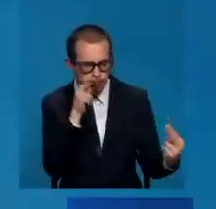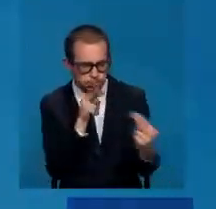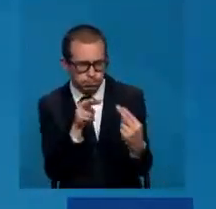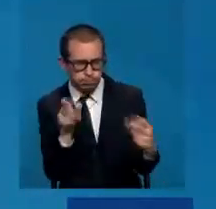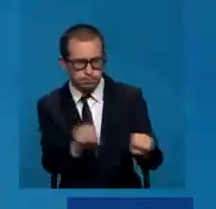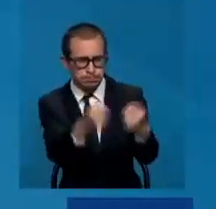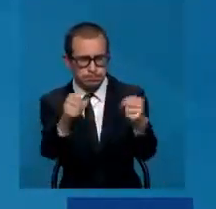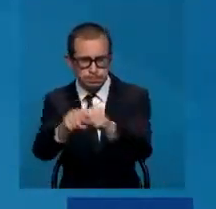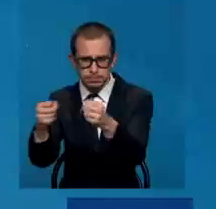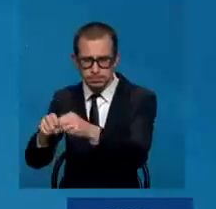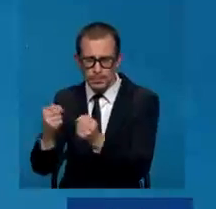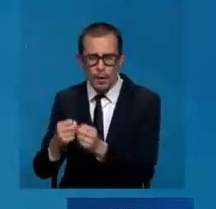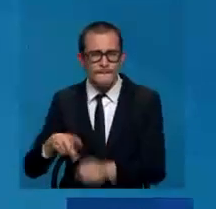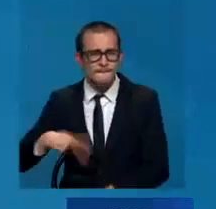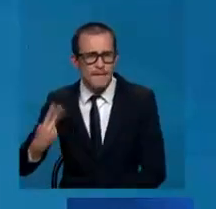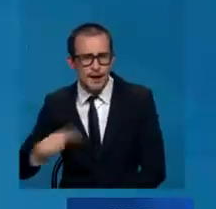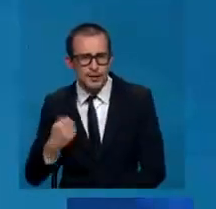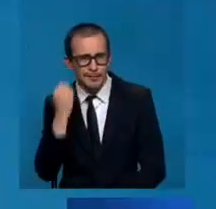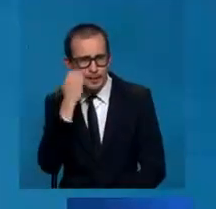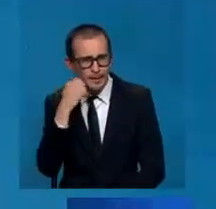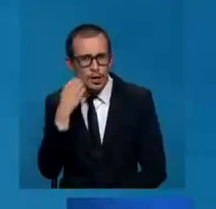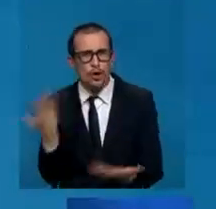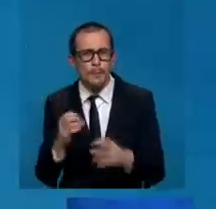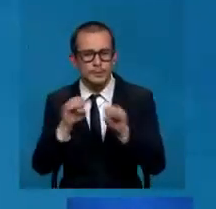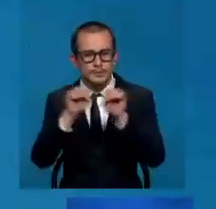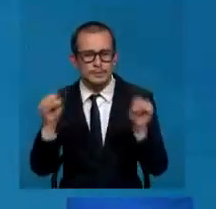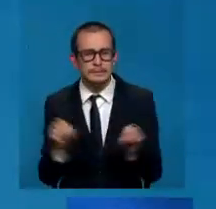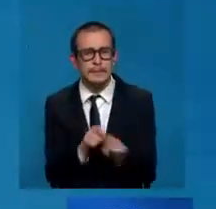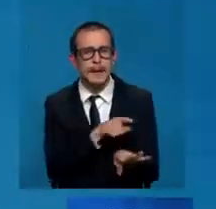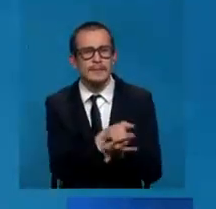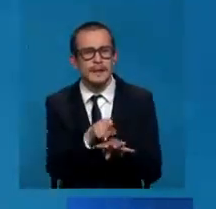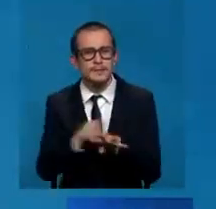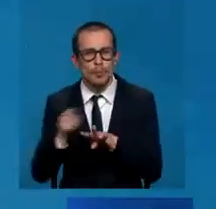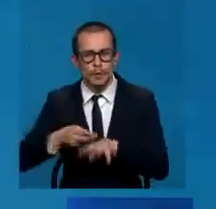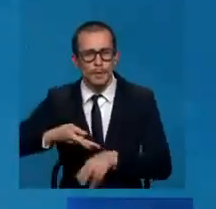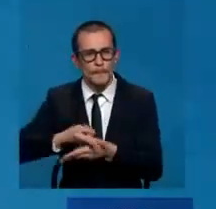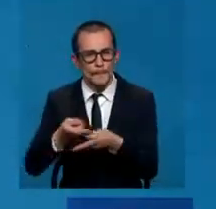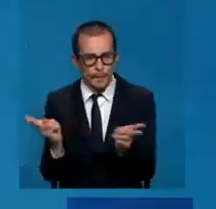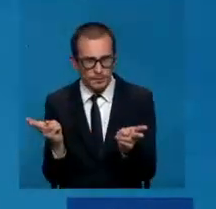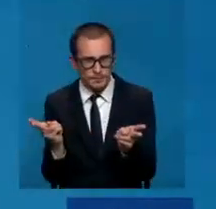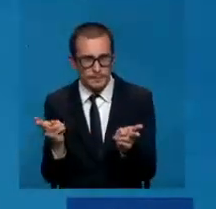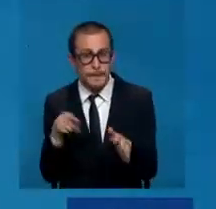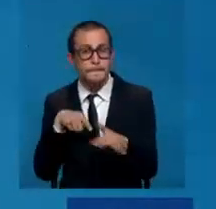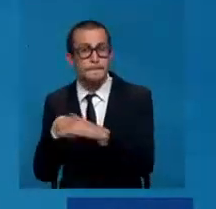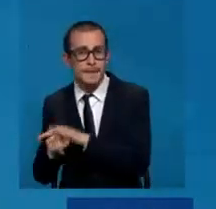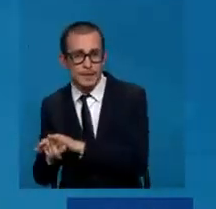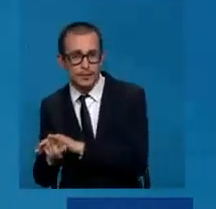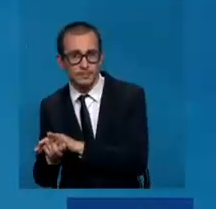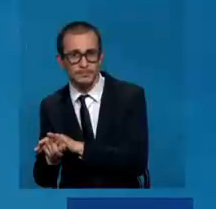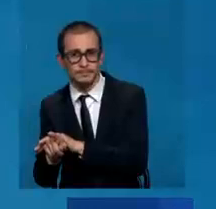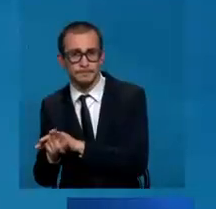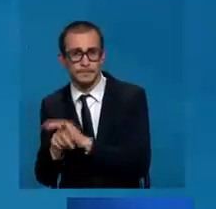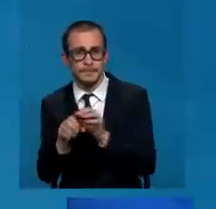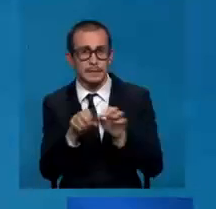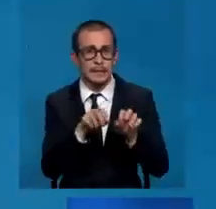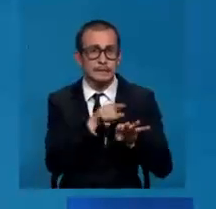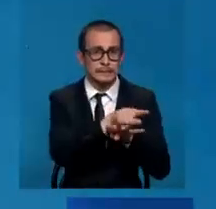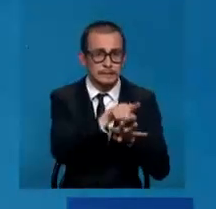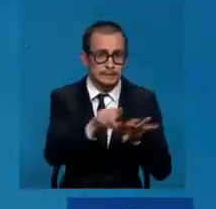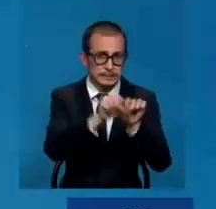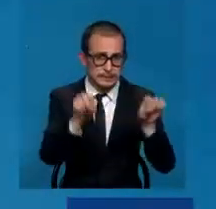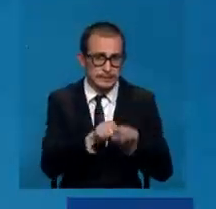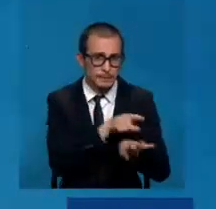tan valiosas y queridas como nuestro sistema de transporte público. El metro y el sistema de transporte